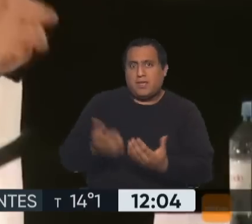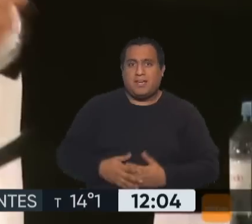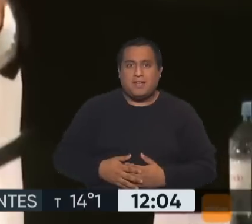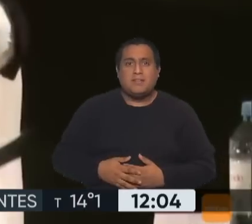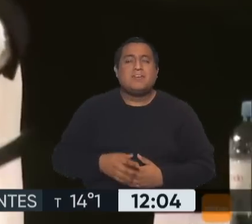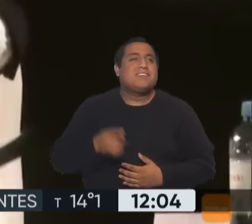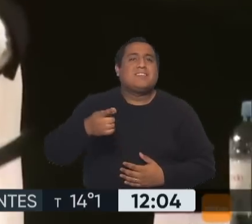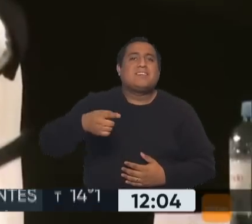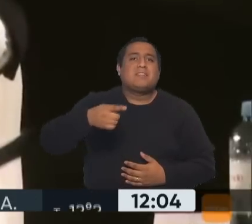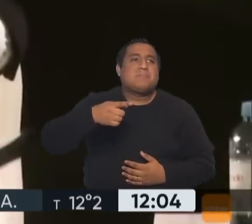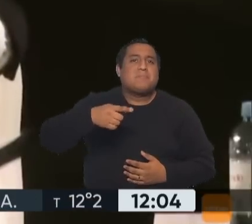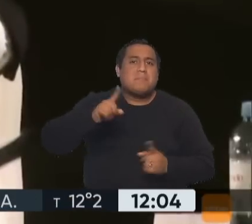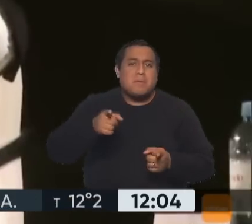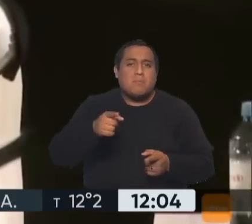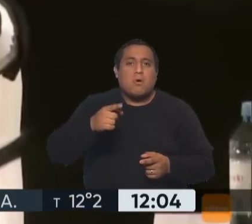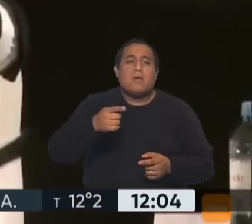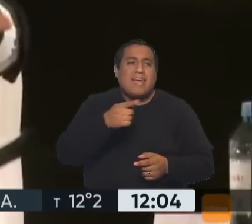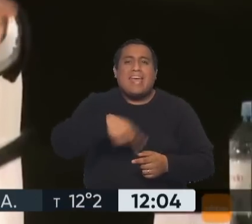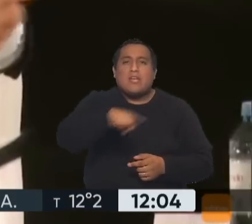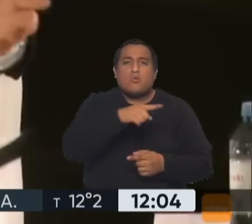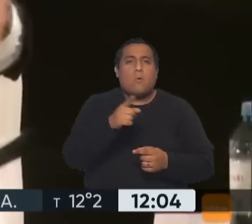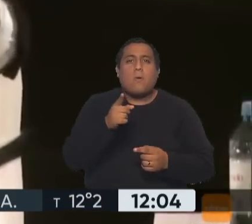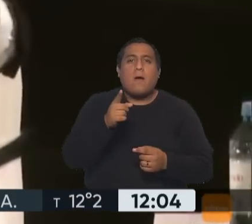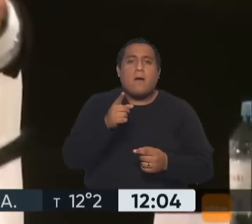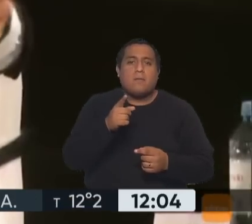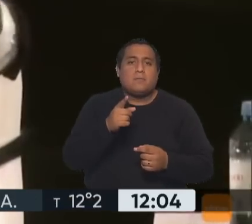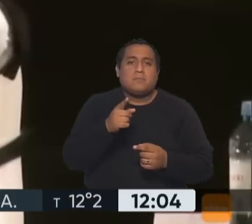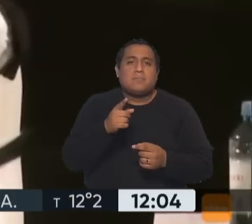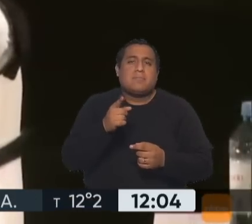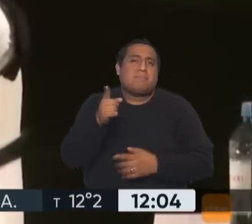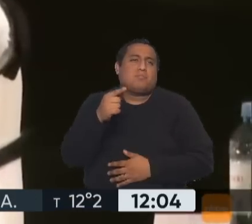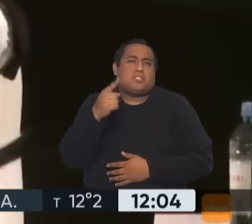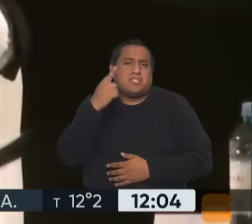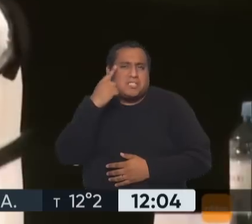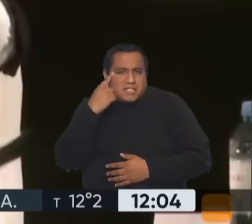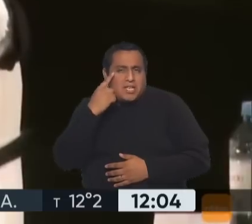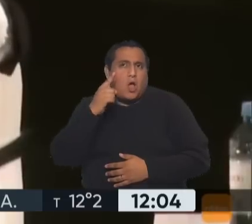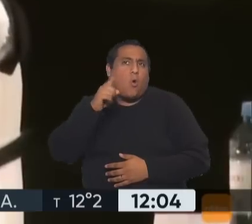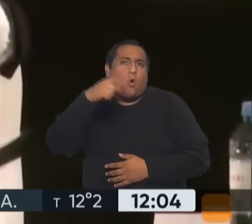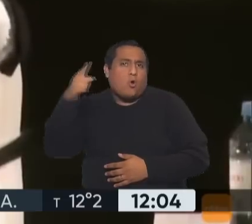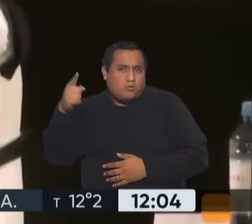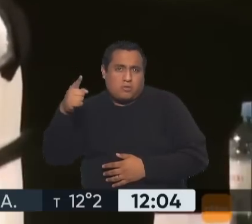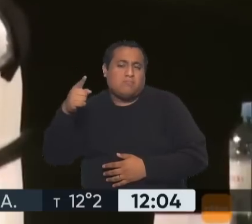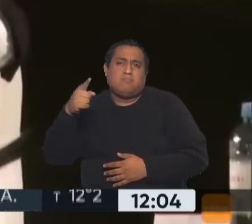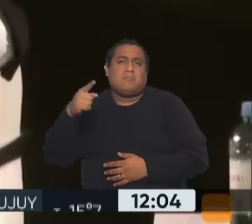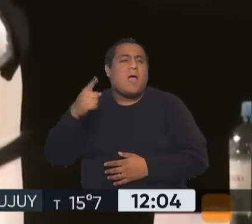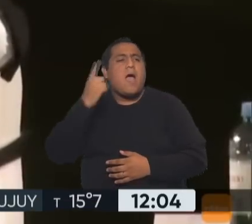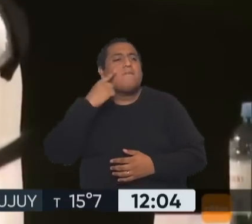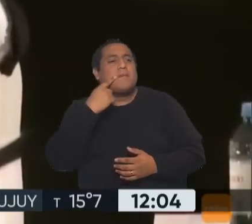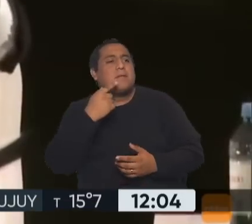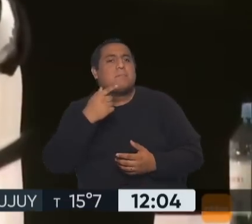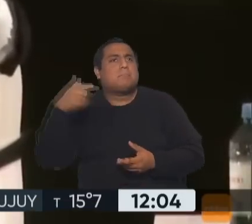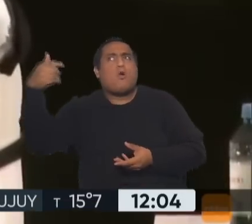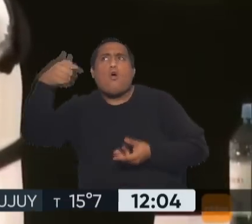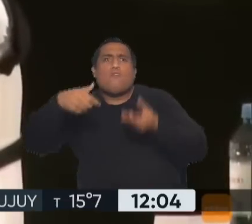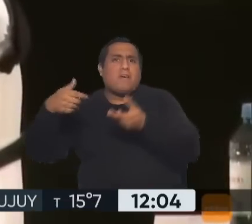buscar todo lo que podían ofertar lo tubo. Ni los chinos ni nadie pudieron llegar con una oferta